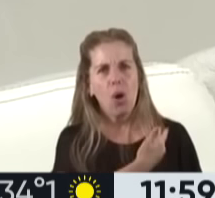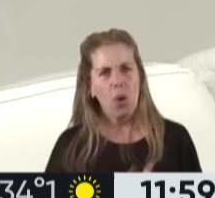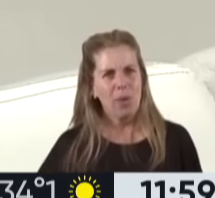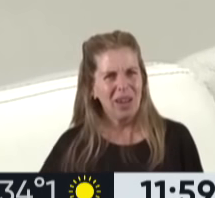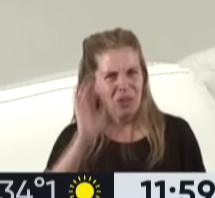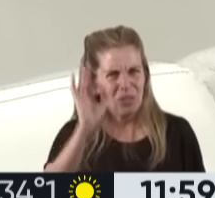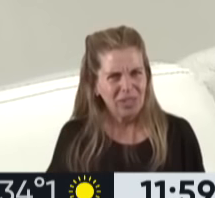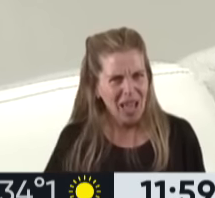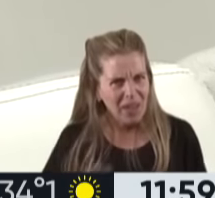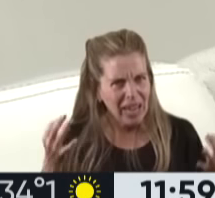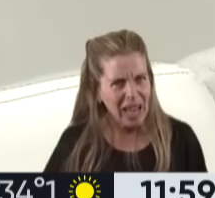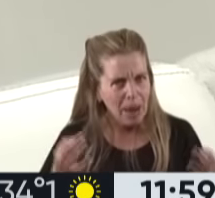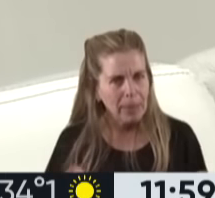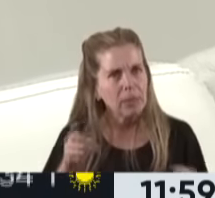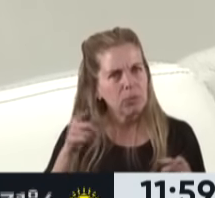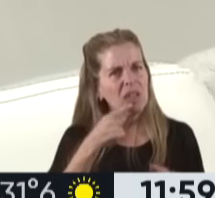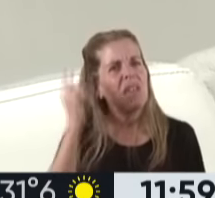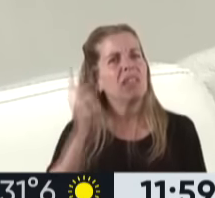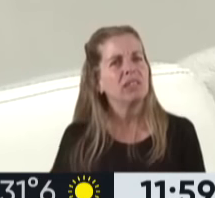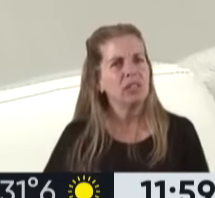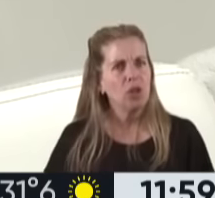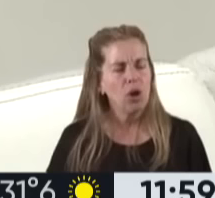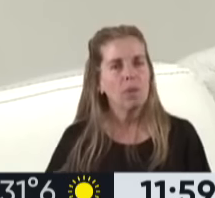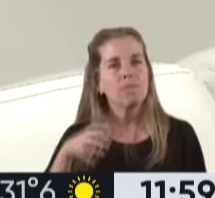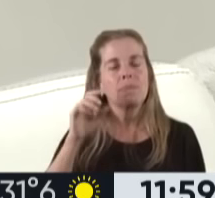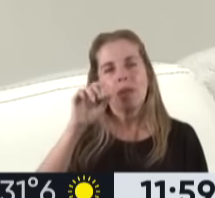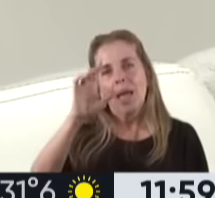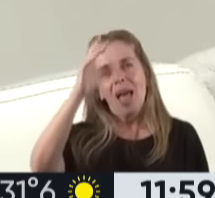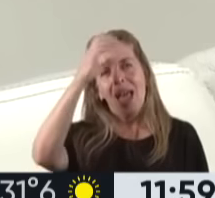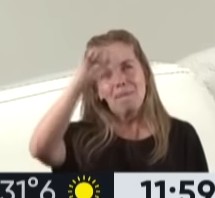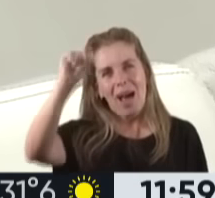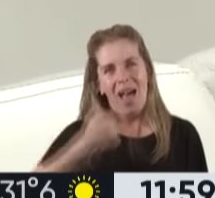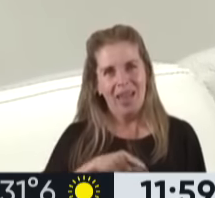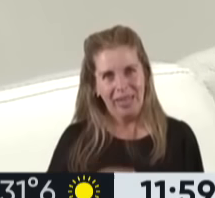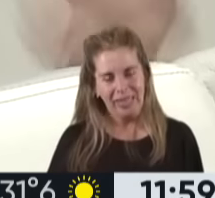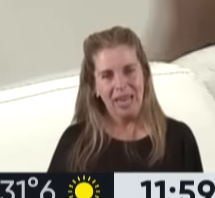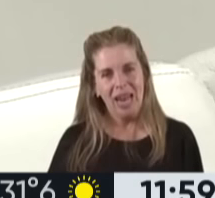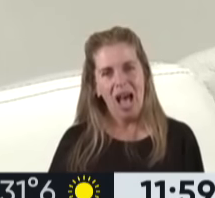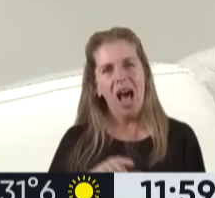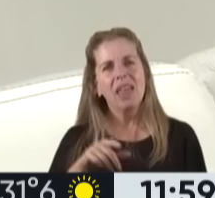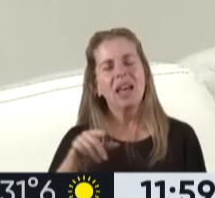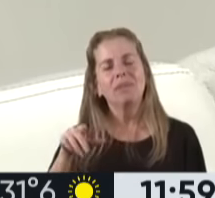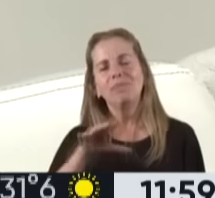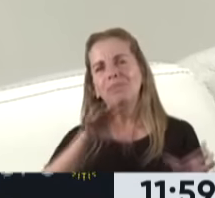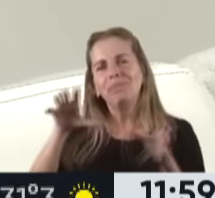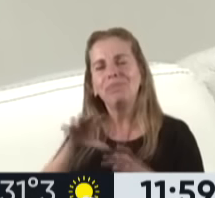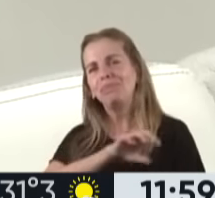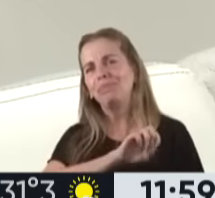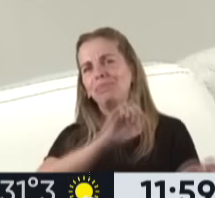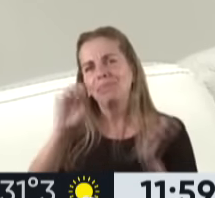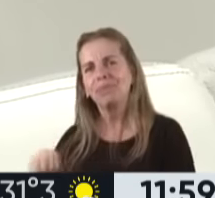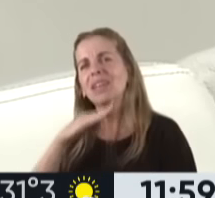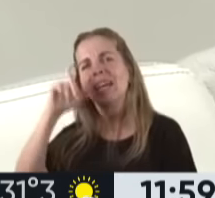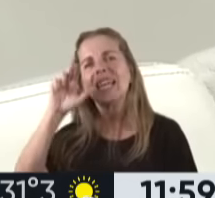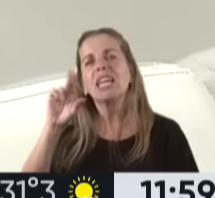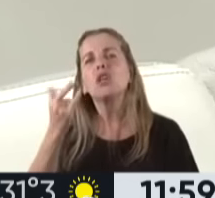de trasladar la embajada argentina a Jerusalén, tal y como ha ratificado varias veces el presidente,